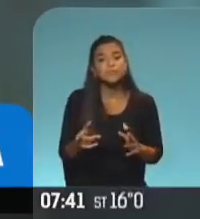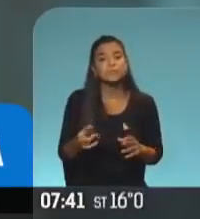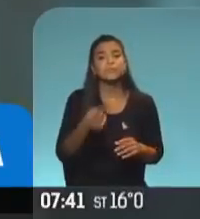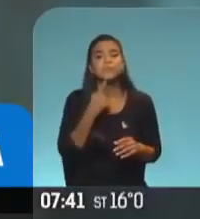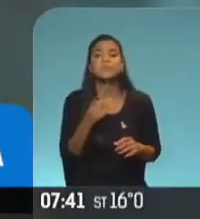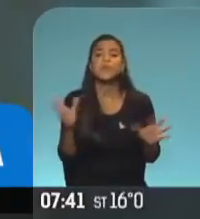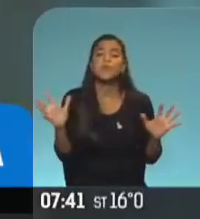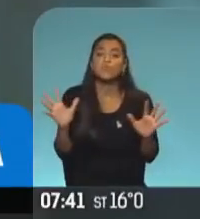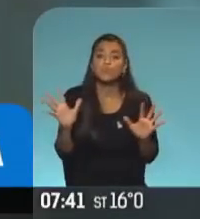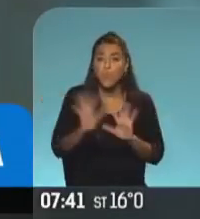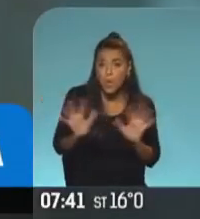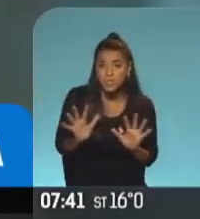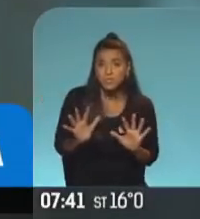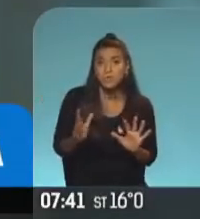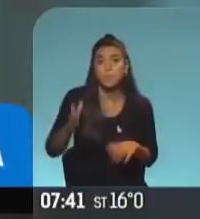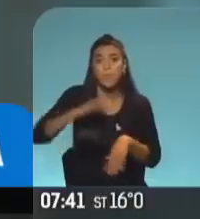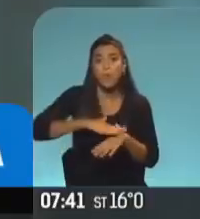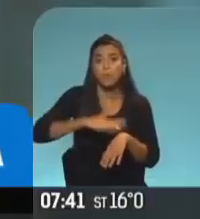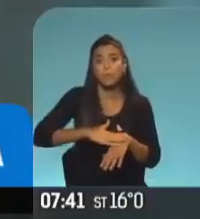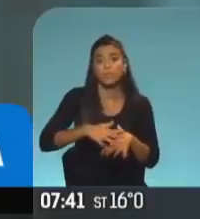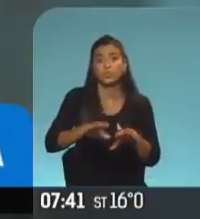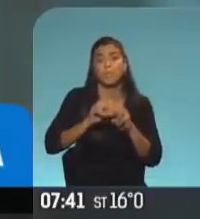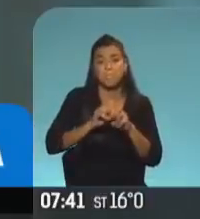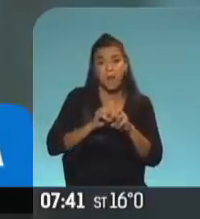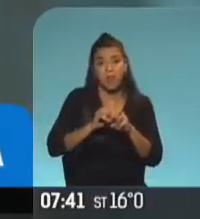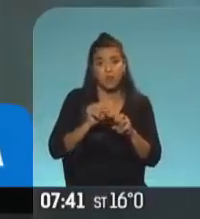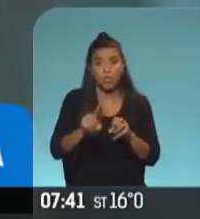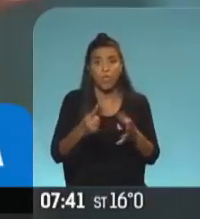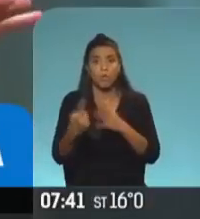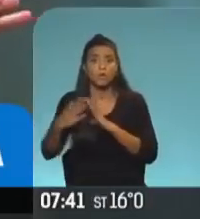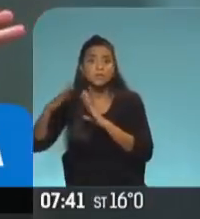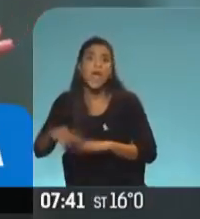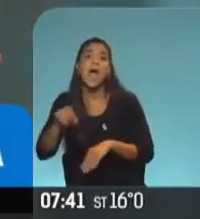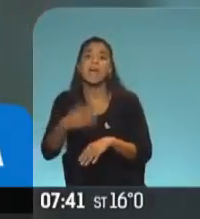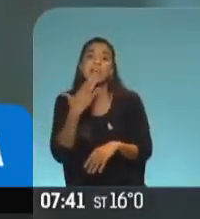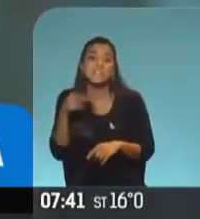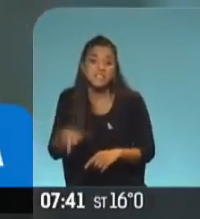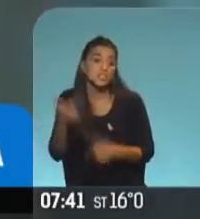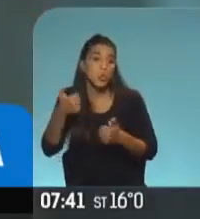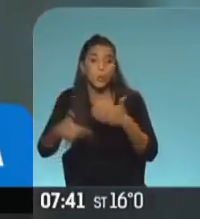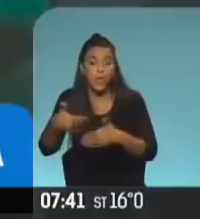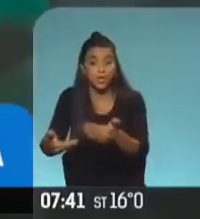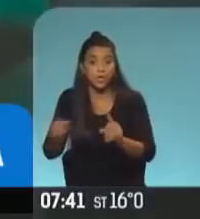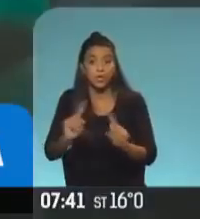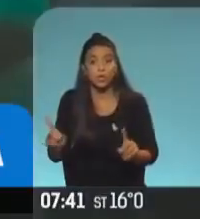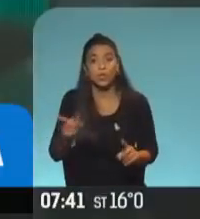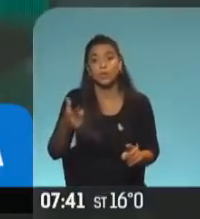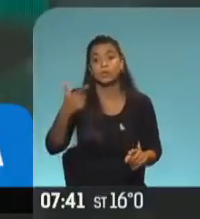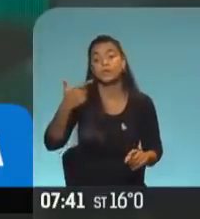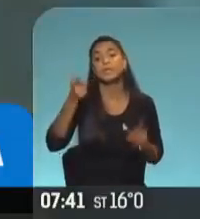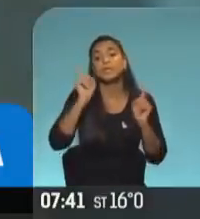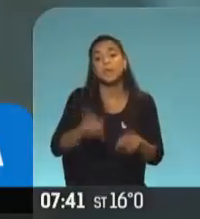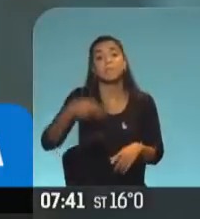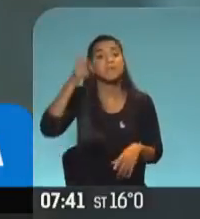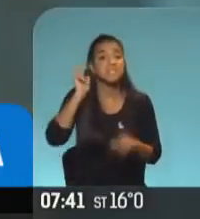implica que no necesariamente el momento temprano en el que declarás la cuarentena te garantiza que después te va a ir bien. Claro, pasó en Santiago de Chile el viernes pasado también. Pasó en